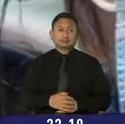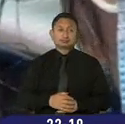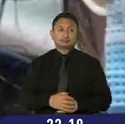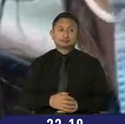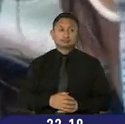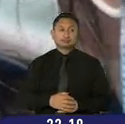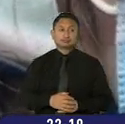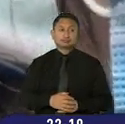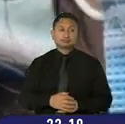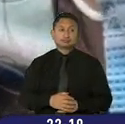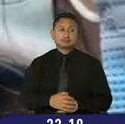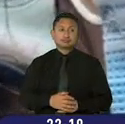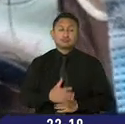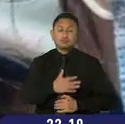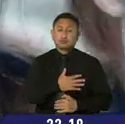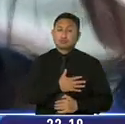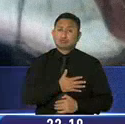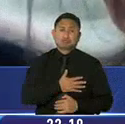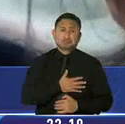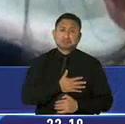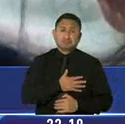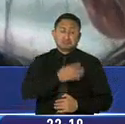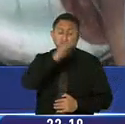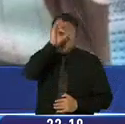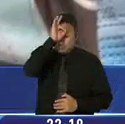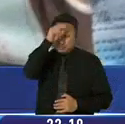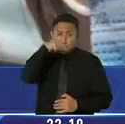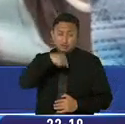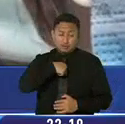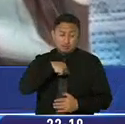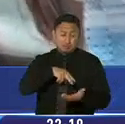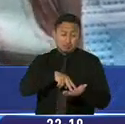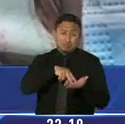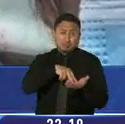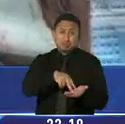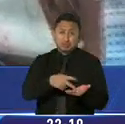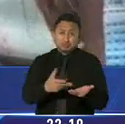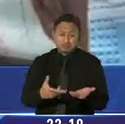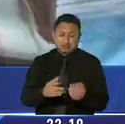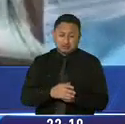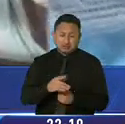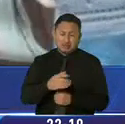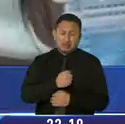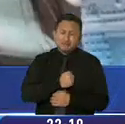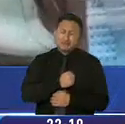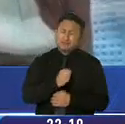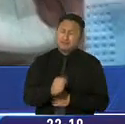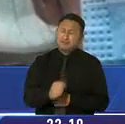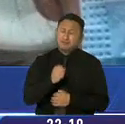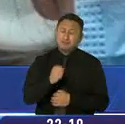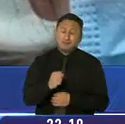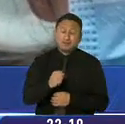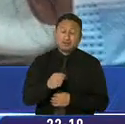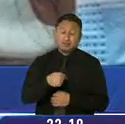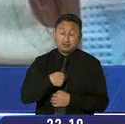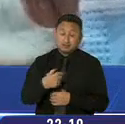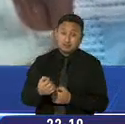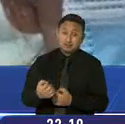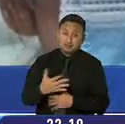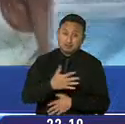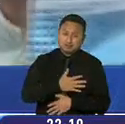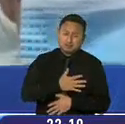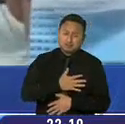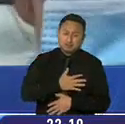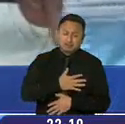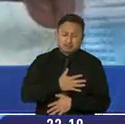No sé ni cómo, aún sigo aquí de pie. Es algo muy duro, muy trágico enterarme de esto. Nunca pensé